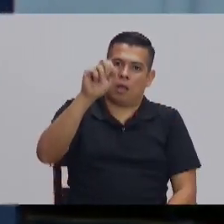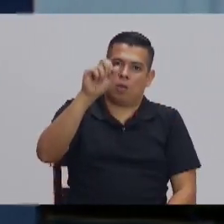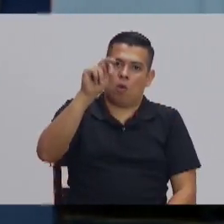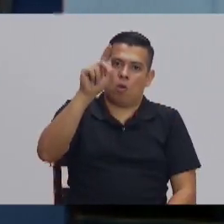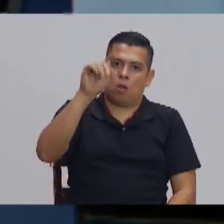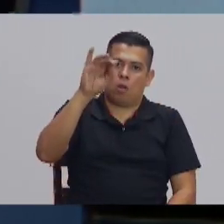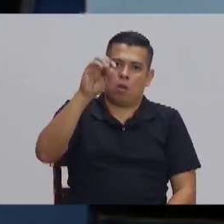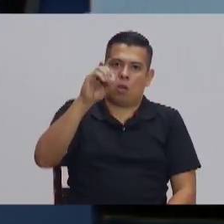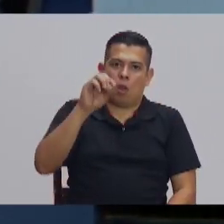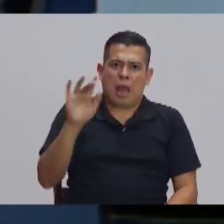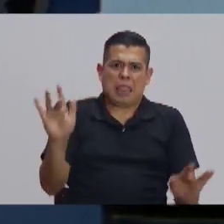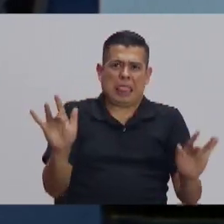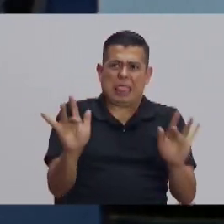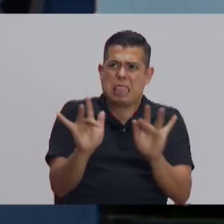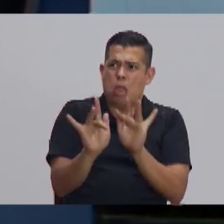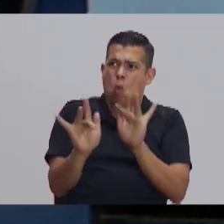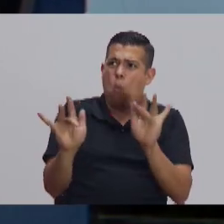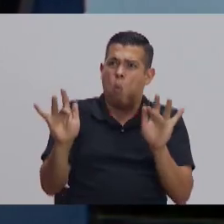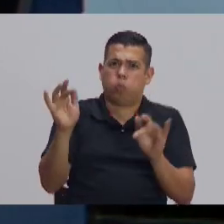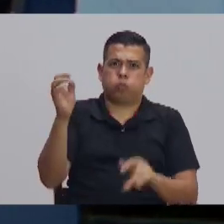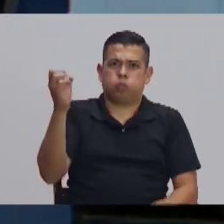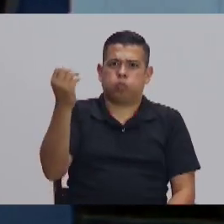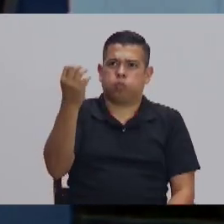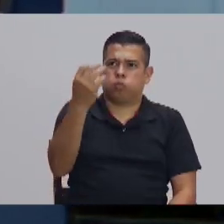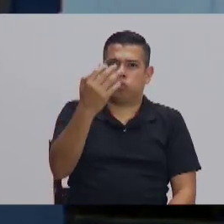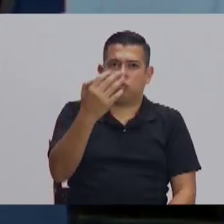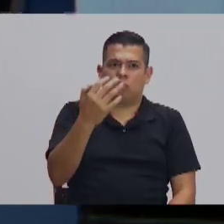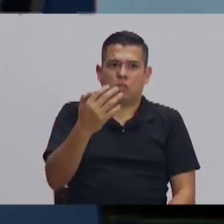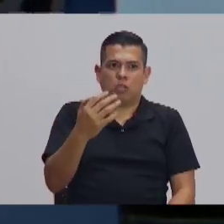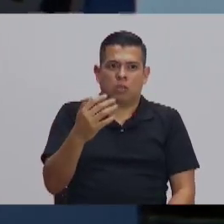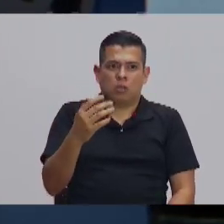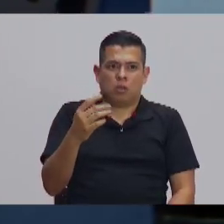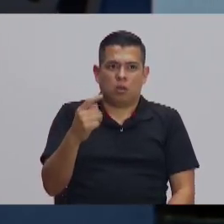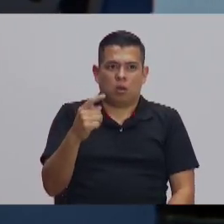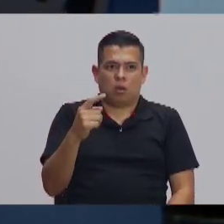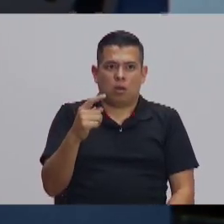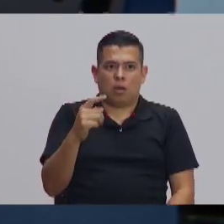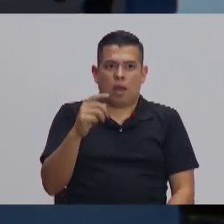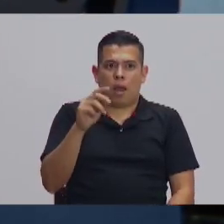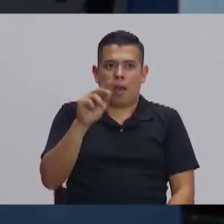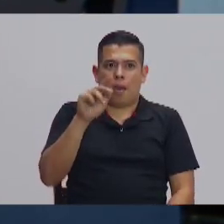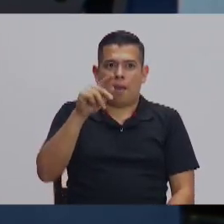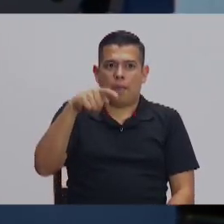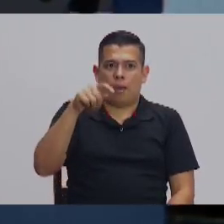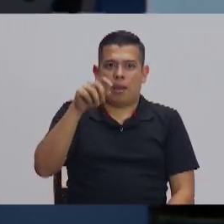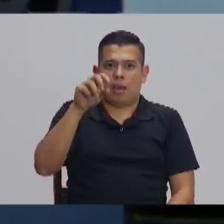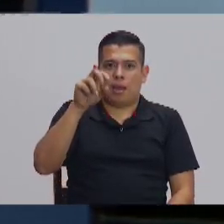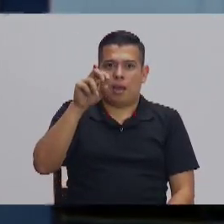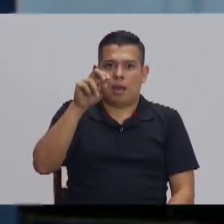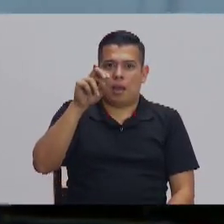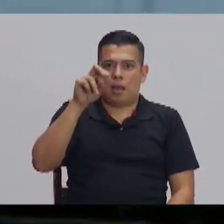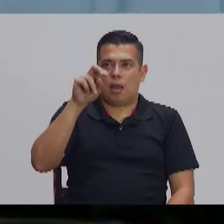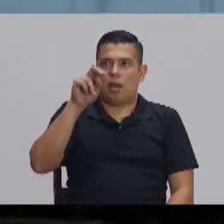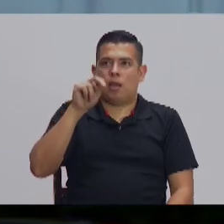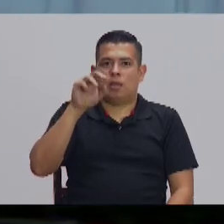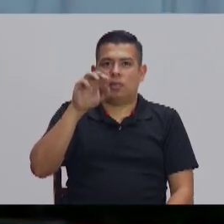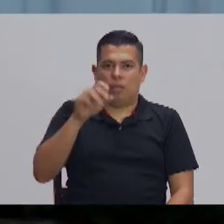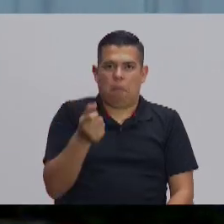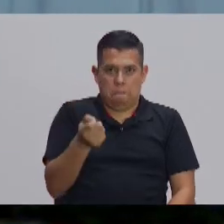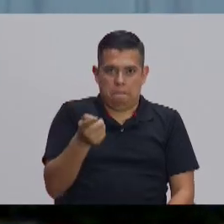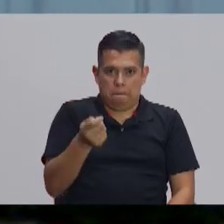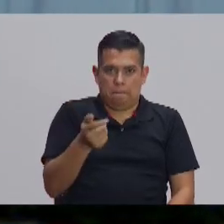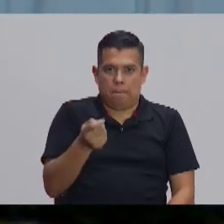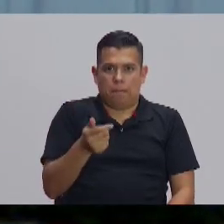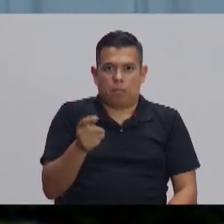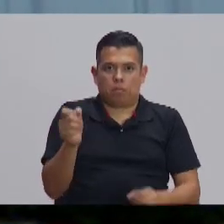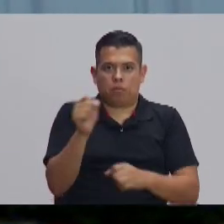mañana un hermano había y un carro de la pn se separa en la esquina y